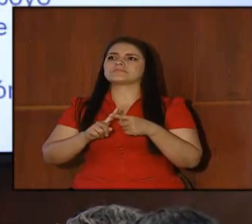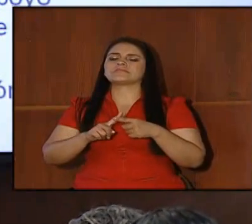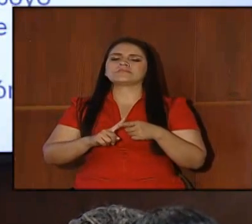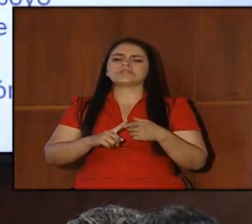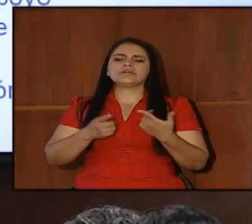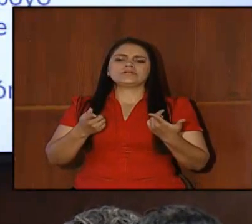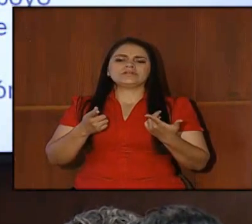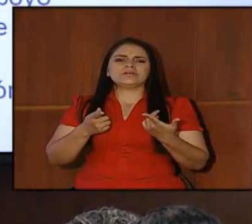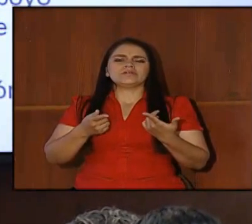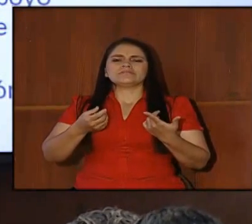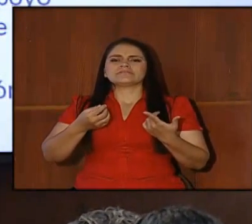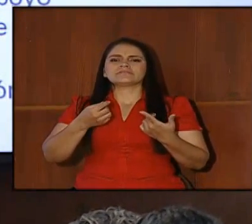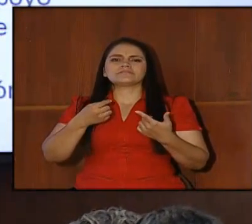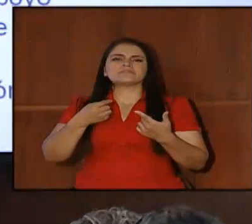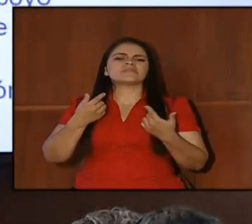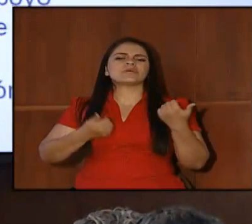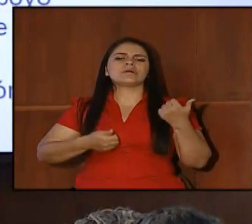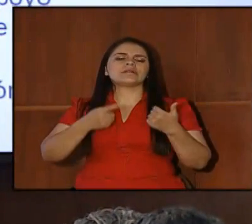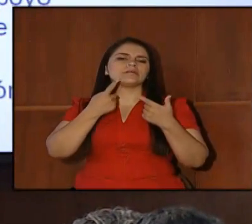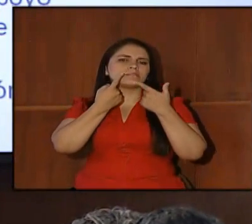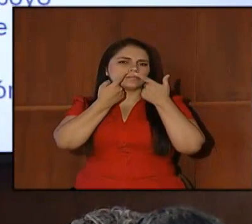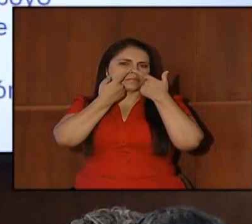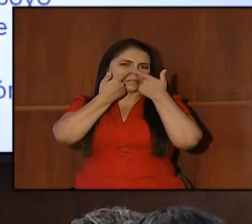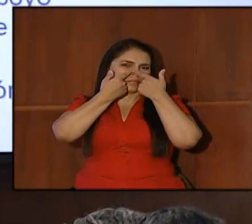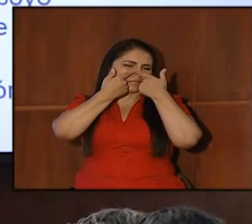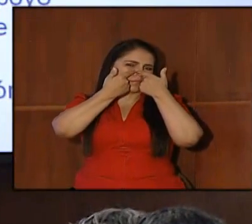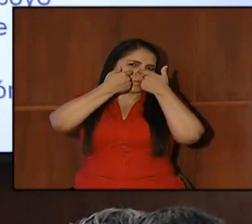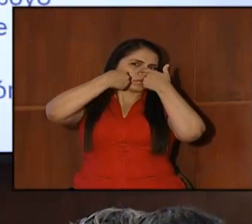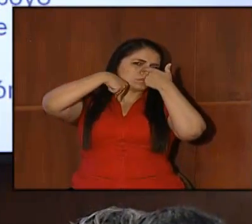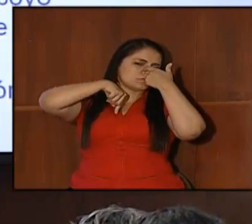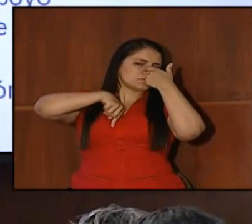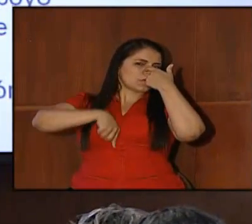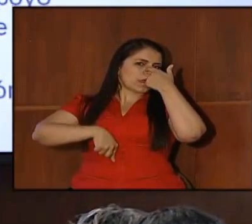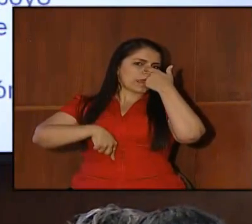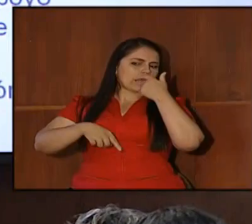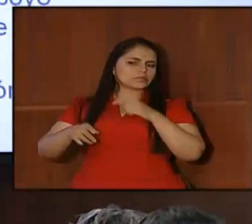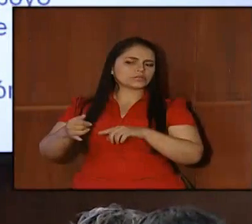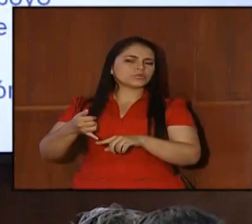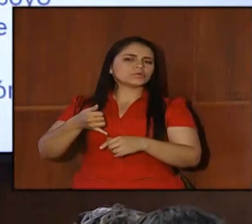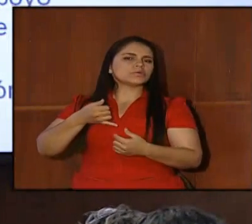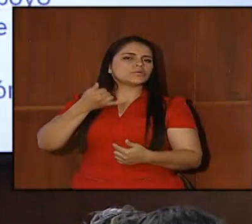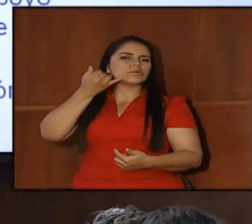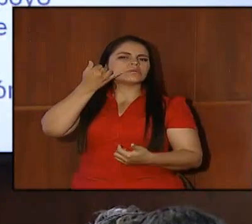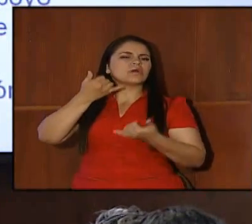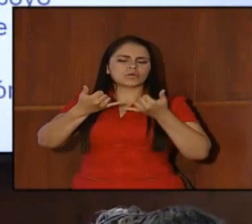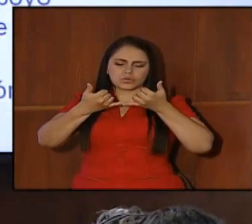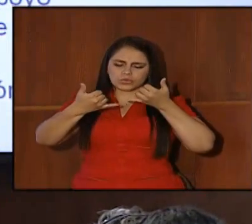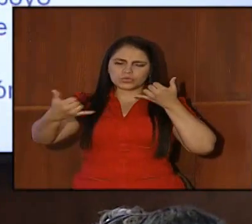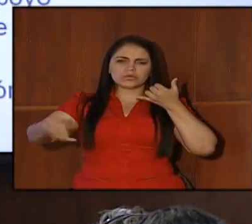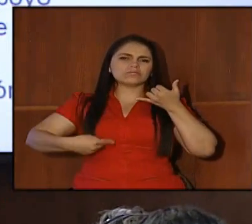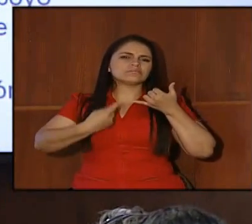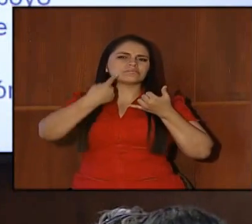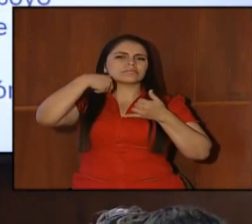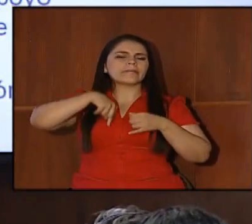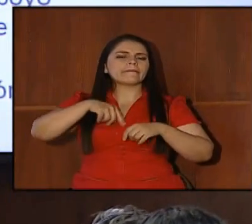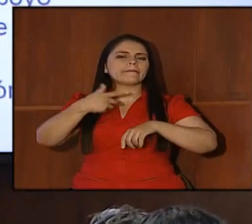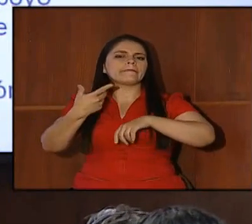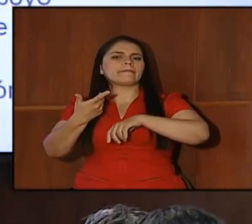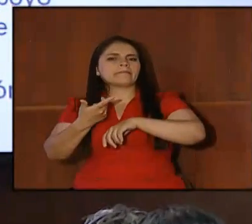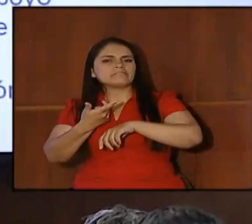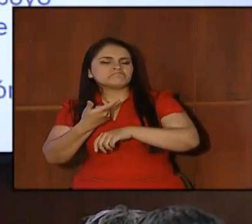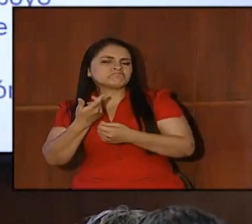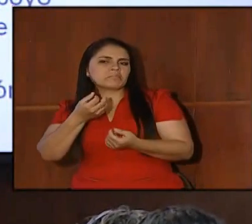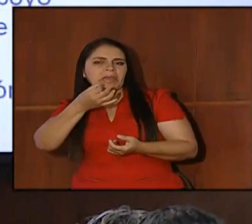sonda nasogástrica. ¿Qué es una sonda nasogástrica? Una sonda que va de la nariz hasta el estómago con el fin de pasar alimentos o medicamentos al